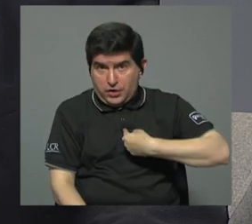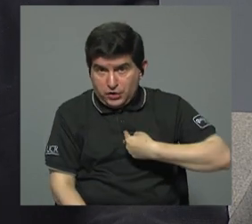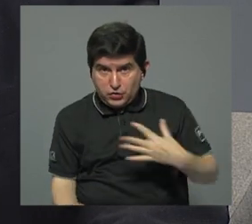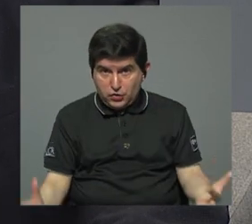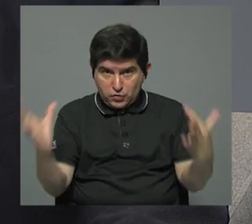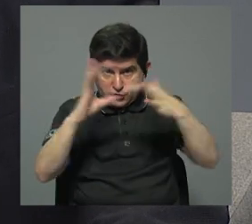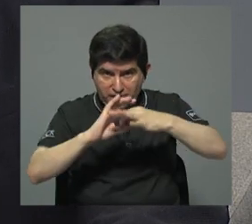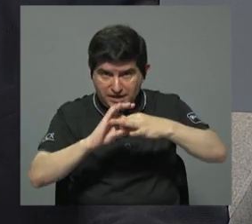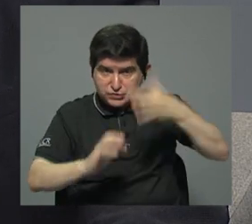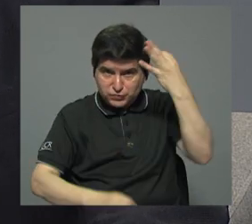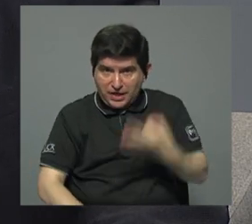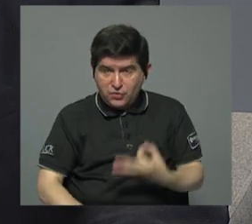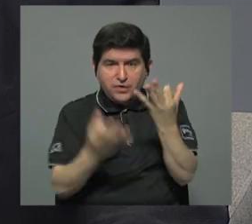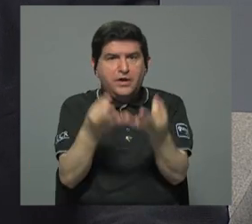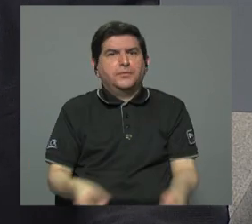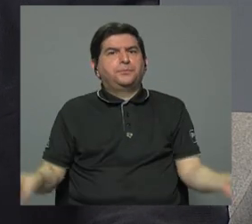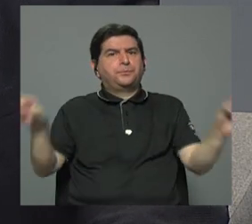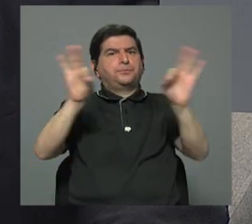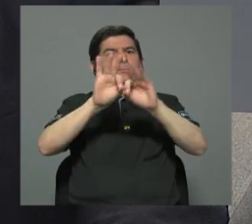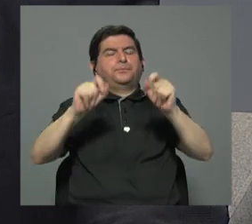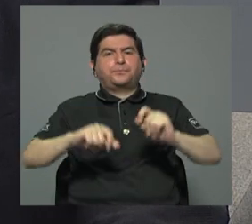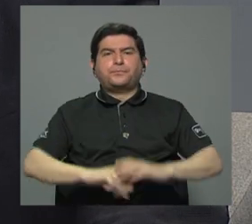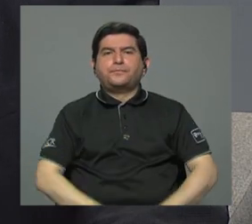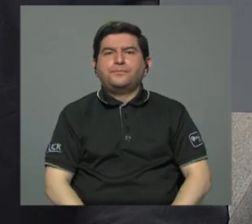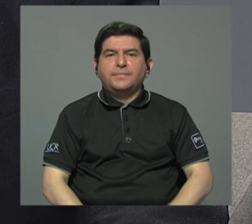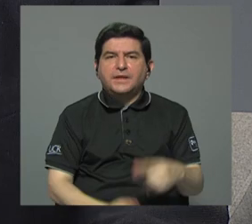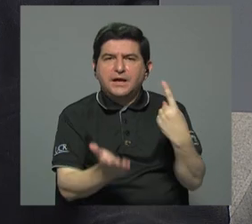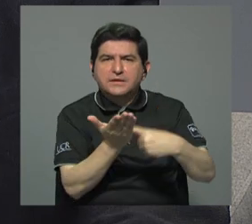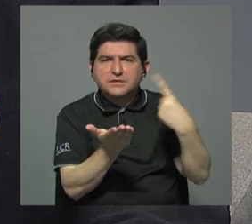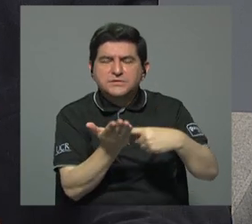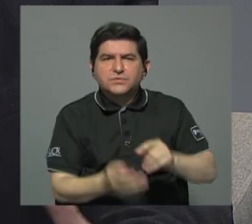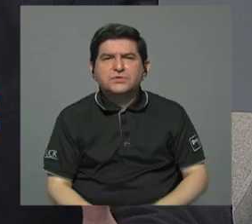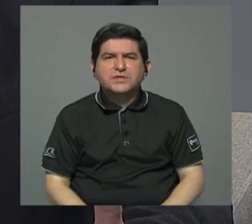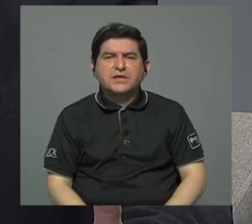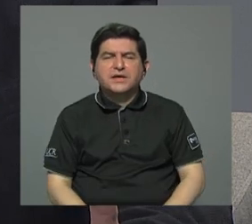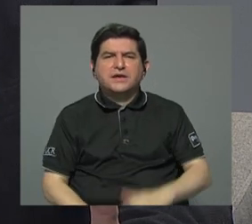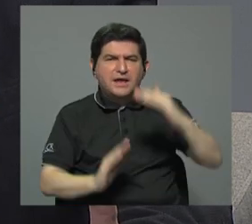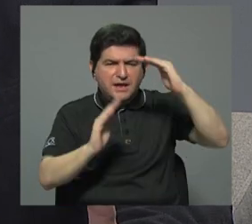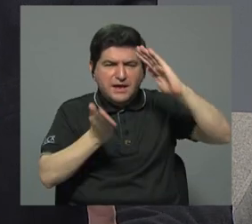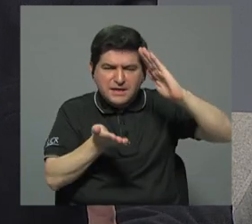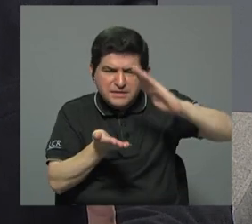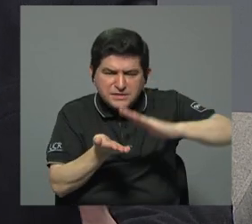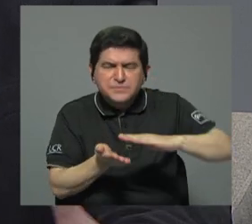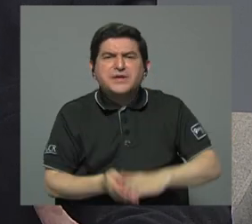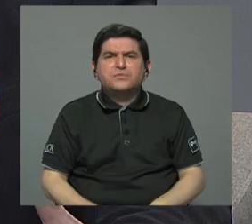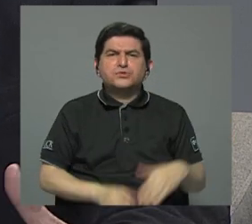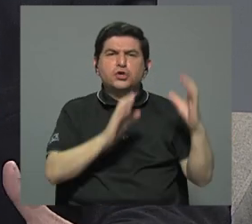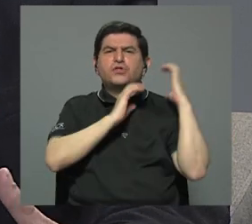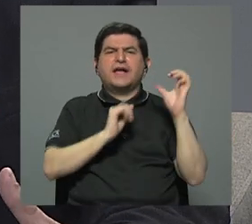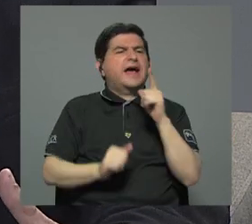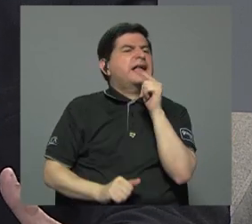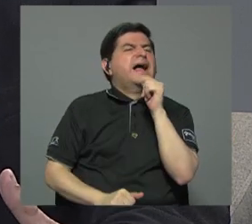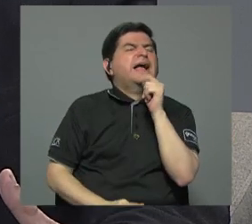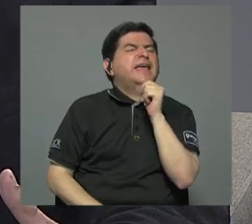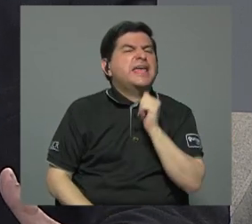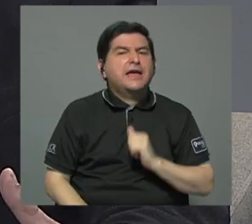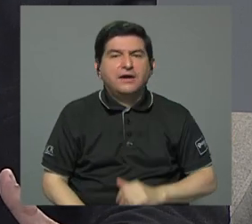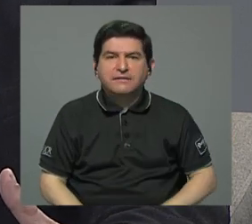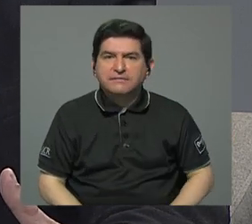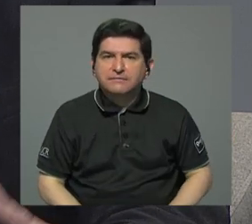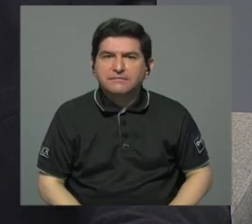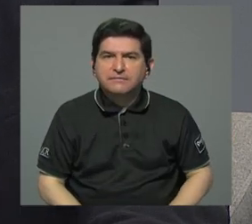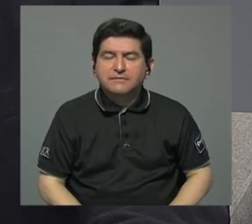relación a esto me parece importante también es discutir la rebaja de cargas para quién. Casualmente se aprobó,